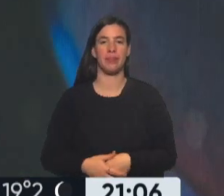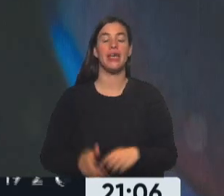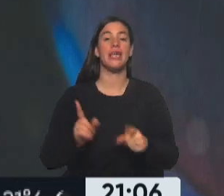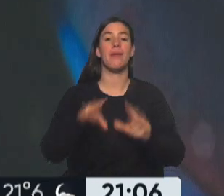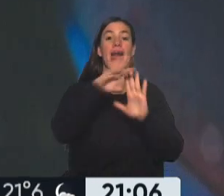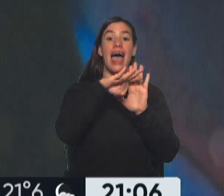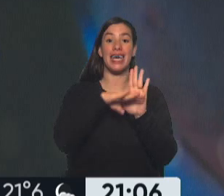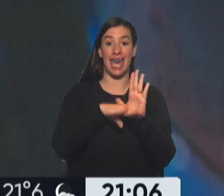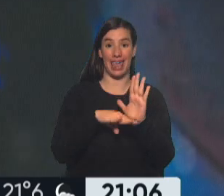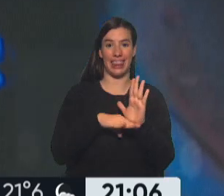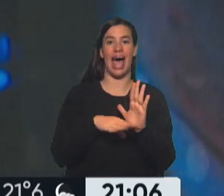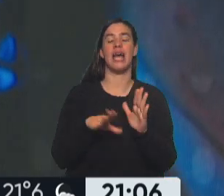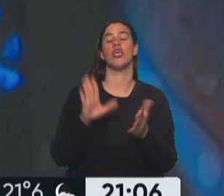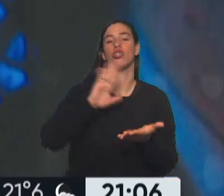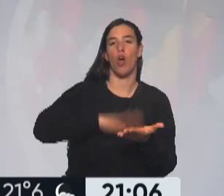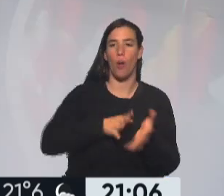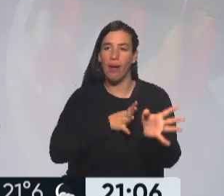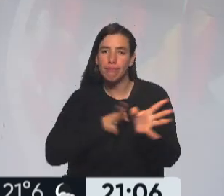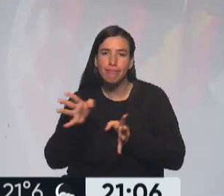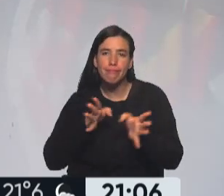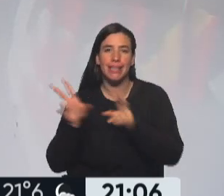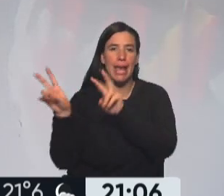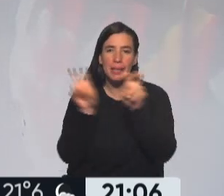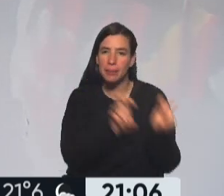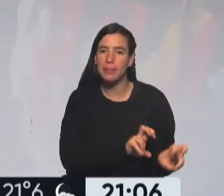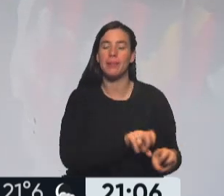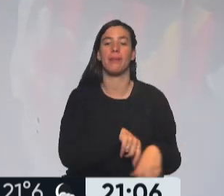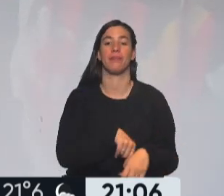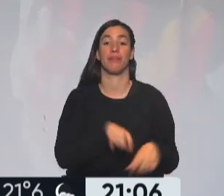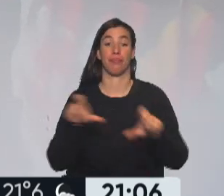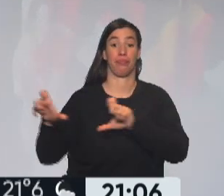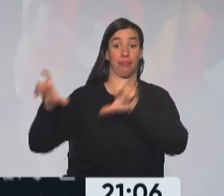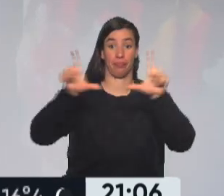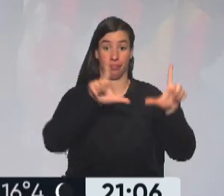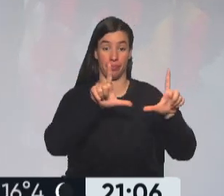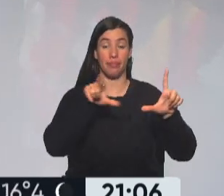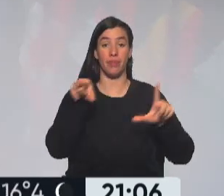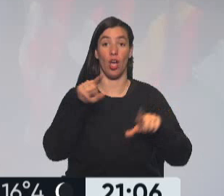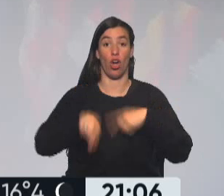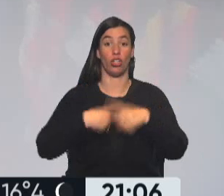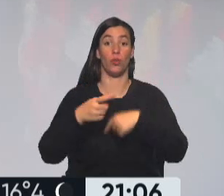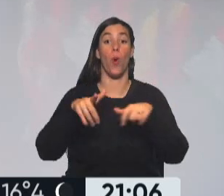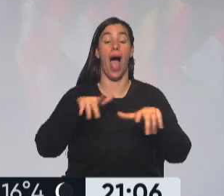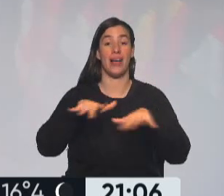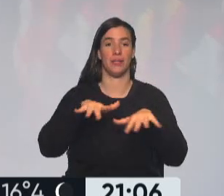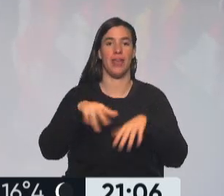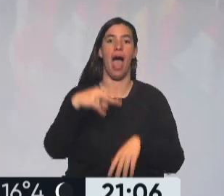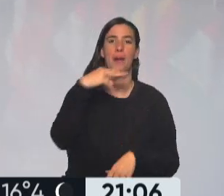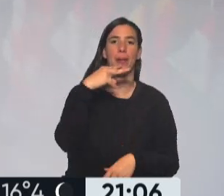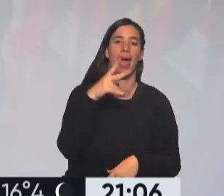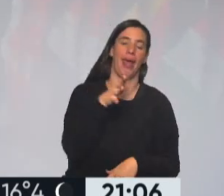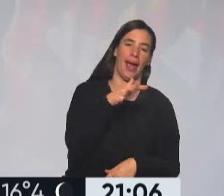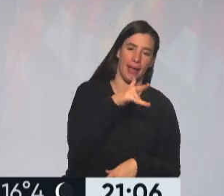cuestiones bilaterales, ¿no? Exactamente. Compartimos otra de las placas donde continúa esta actividad. El viernes 14 disertará